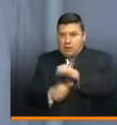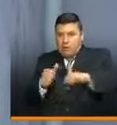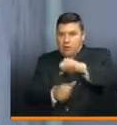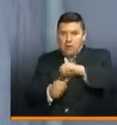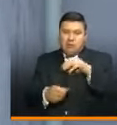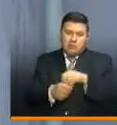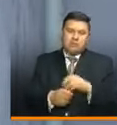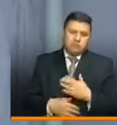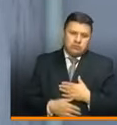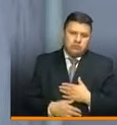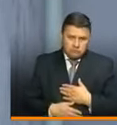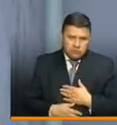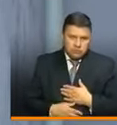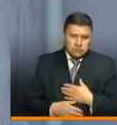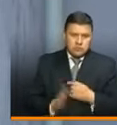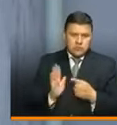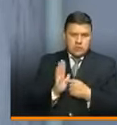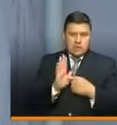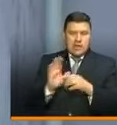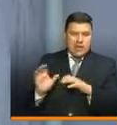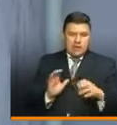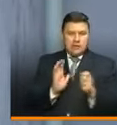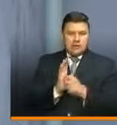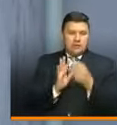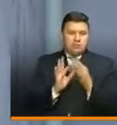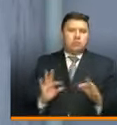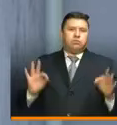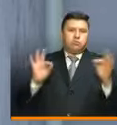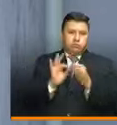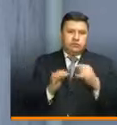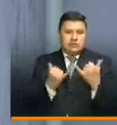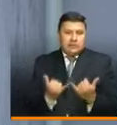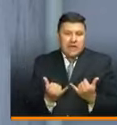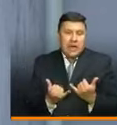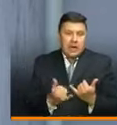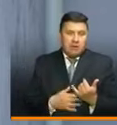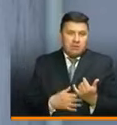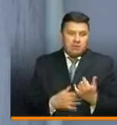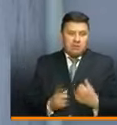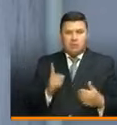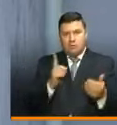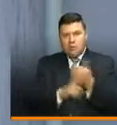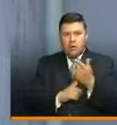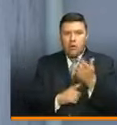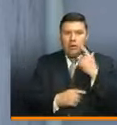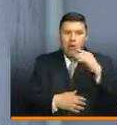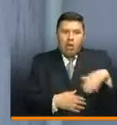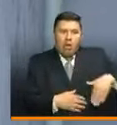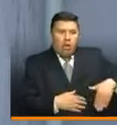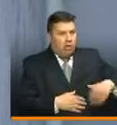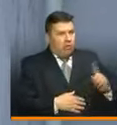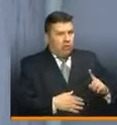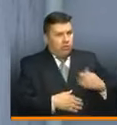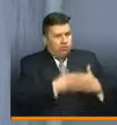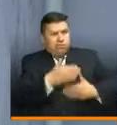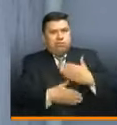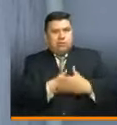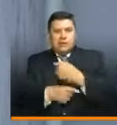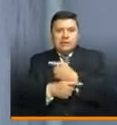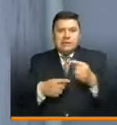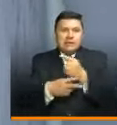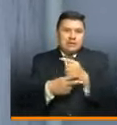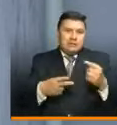compras. Entonces, digamos que esa línea de acción va a ser vital y va a ser vital desde ya para no encontrarnos con un retroceso en las próximas